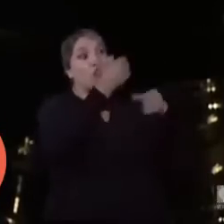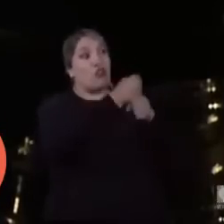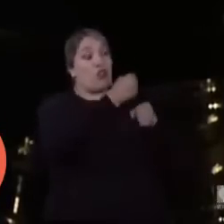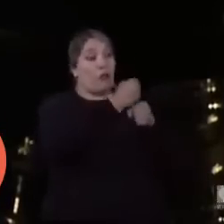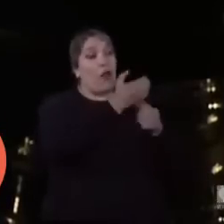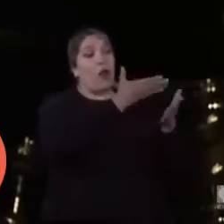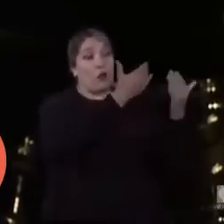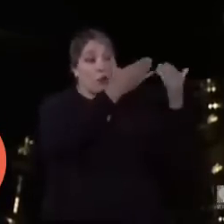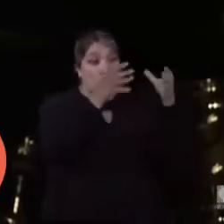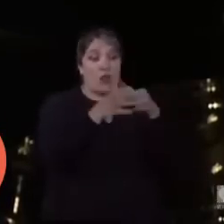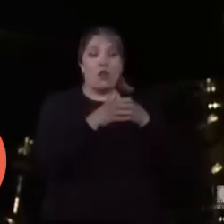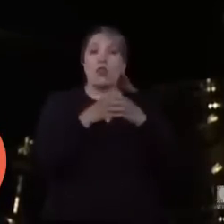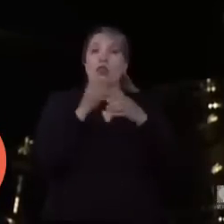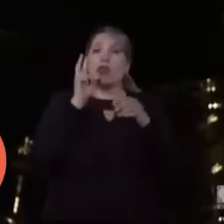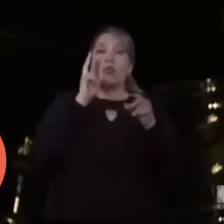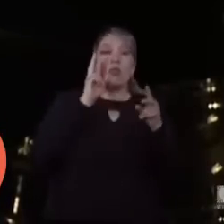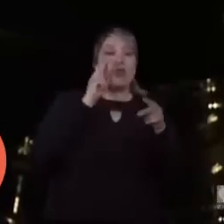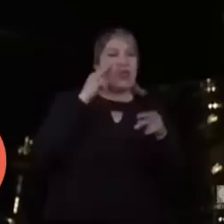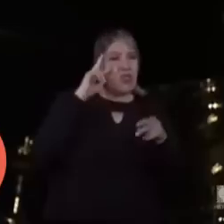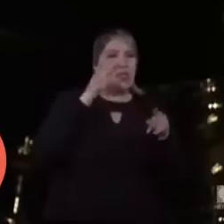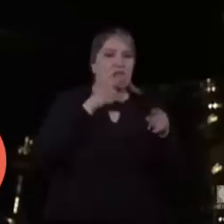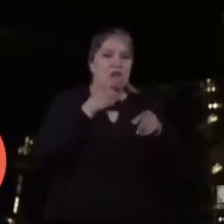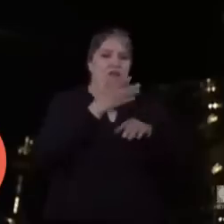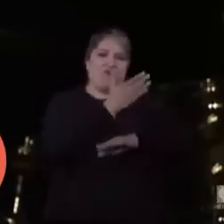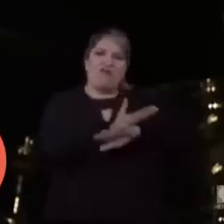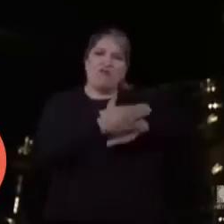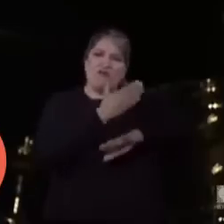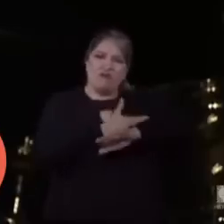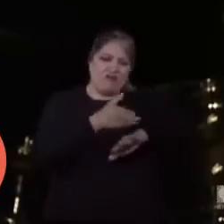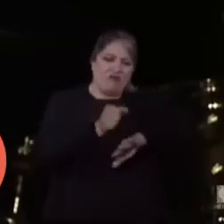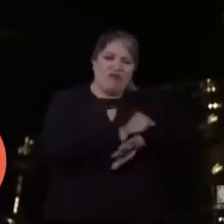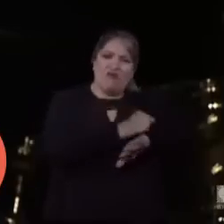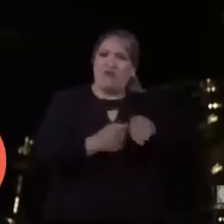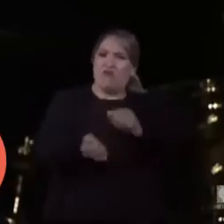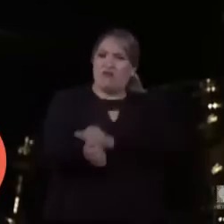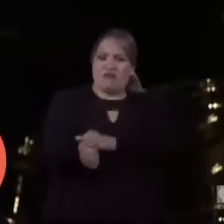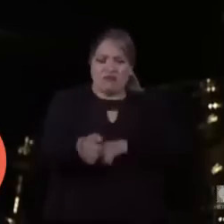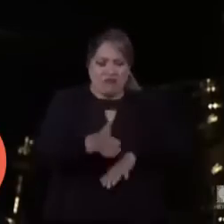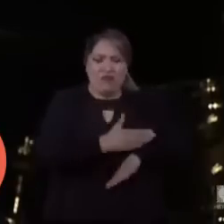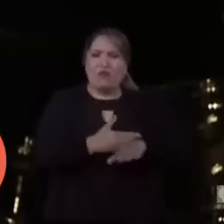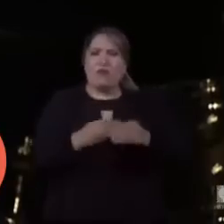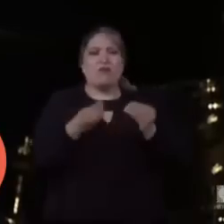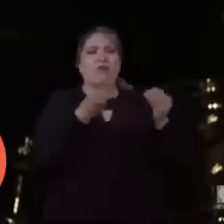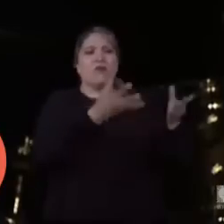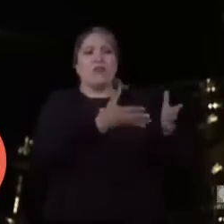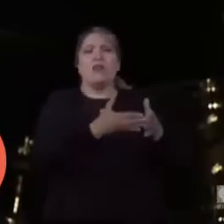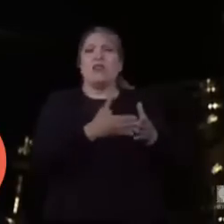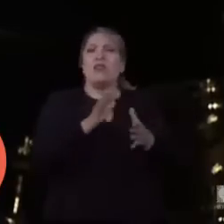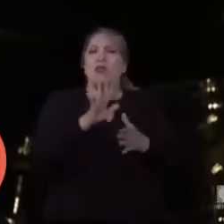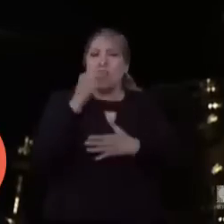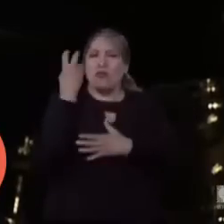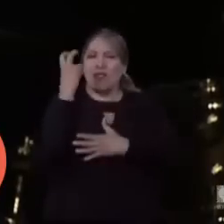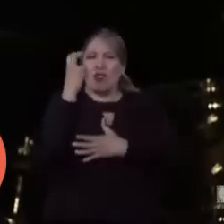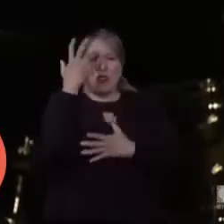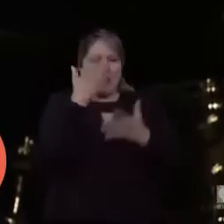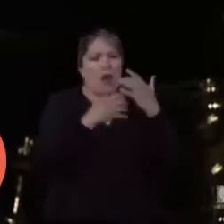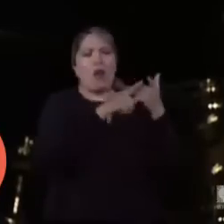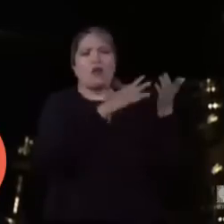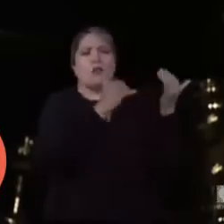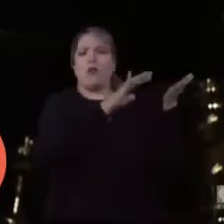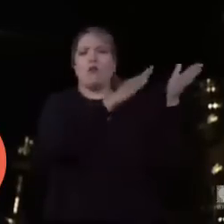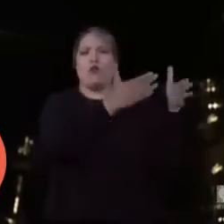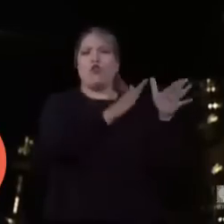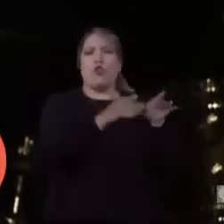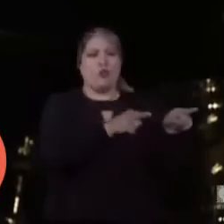el combate fingido, las botas de guerrillero que les pusieron, el dictamen de la Fiscalía como muertos en